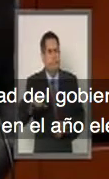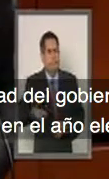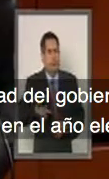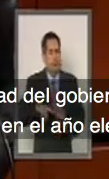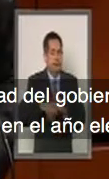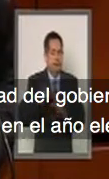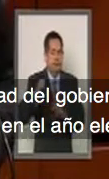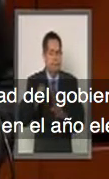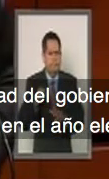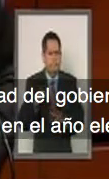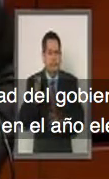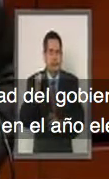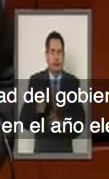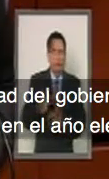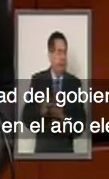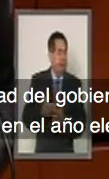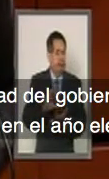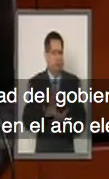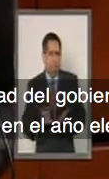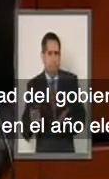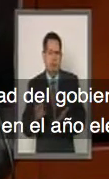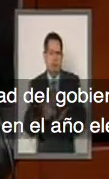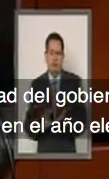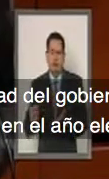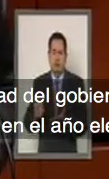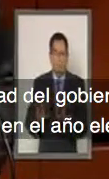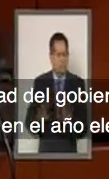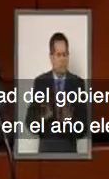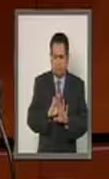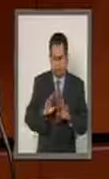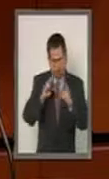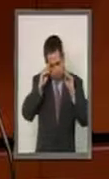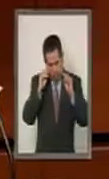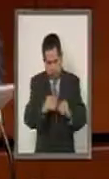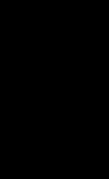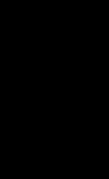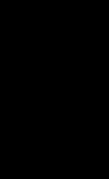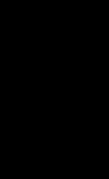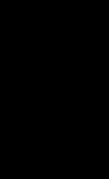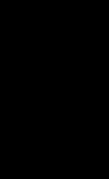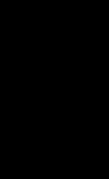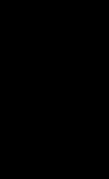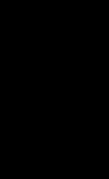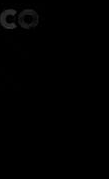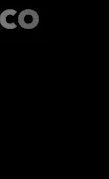para tener enormes desvíos justamente en el año electoral. Muchas gracias.